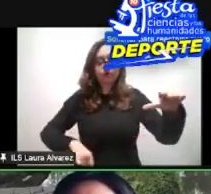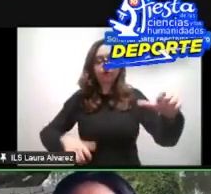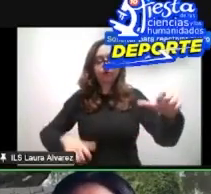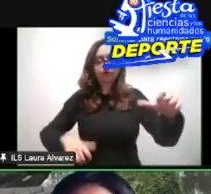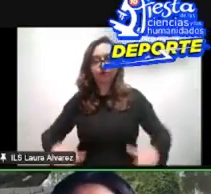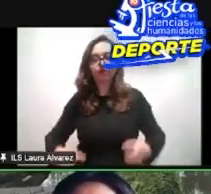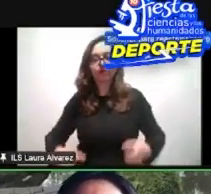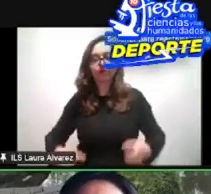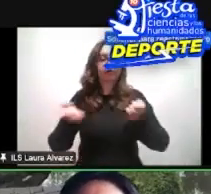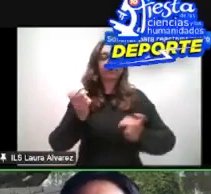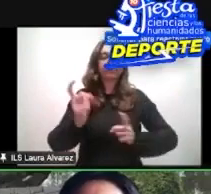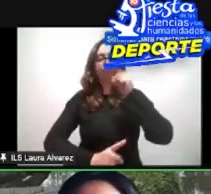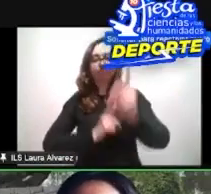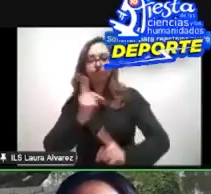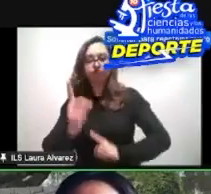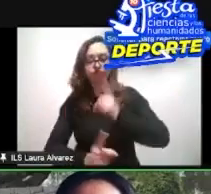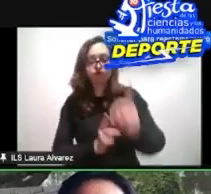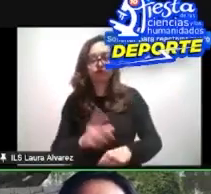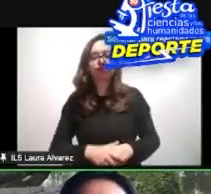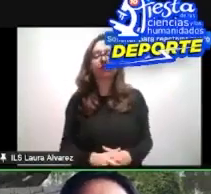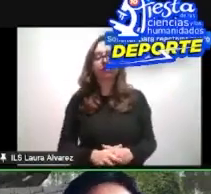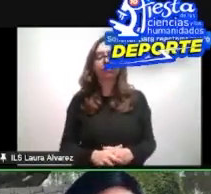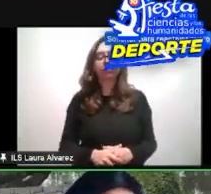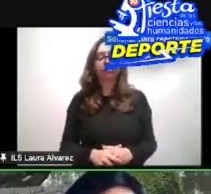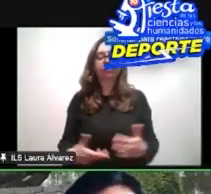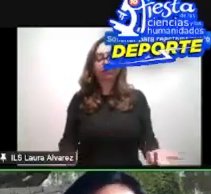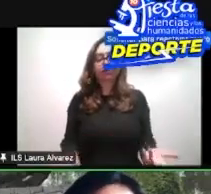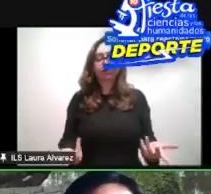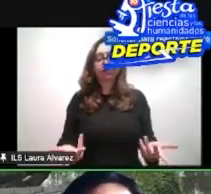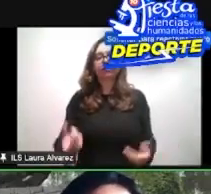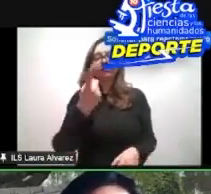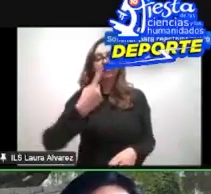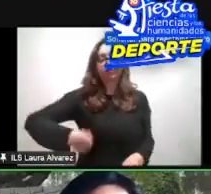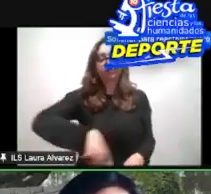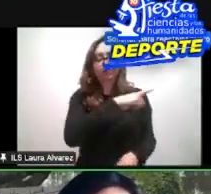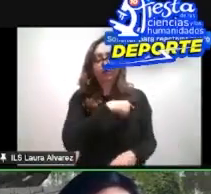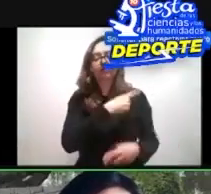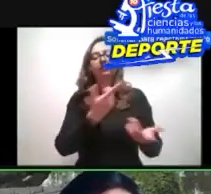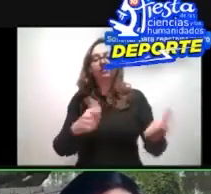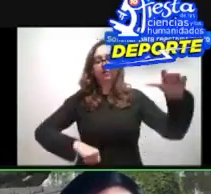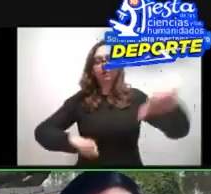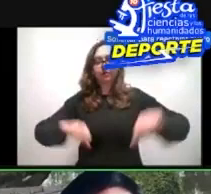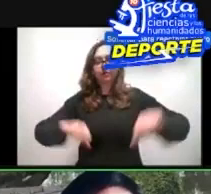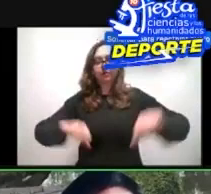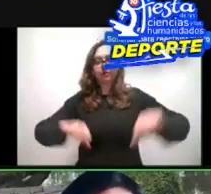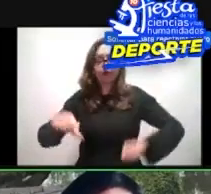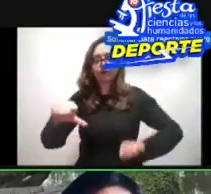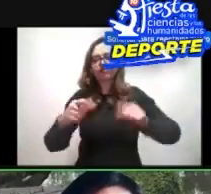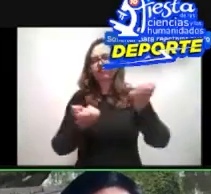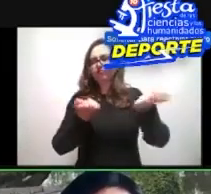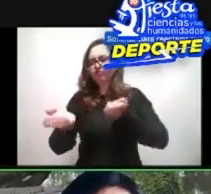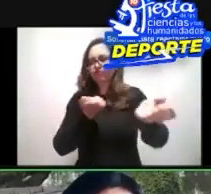y el deporte. Cuando nosotros hablamos acerca de una actividad física, nos vamos a referir precisamente a